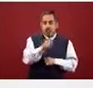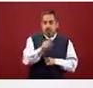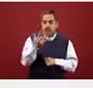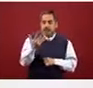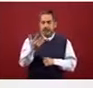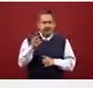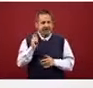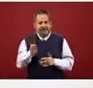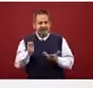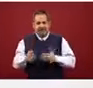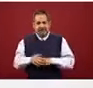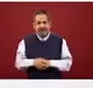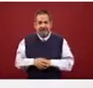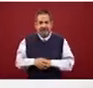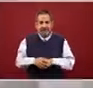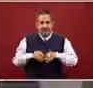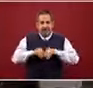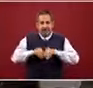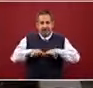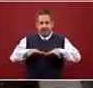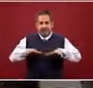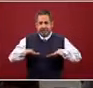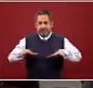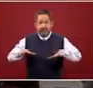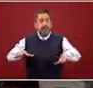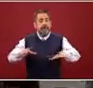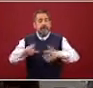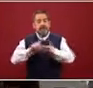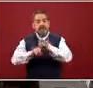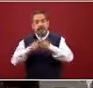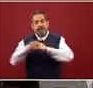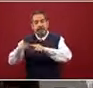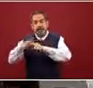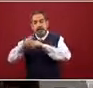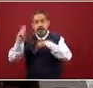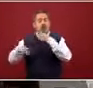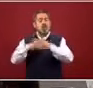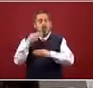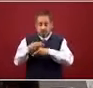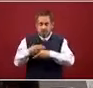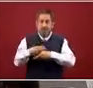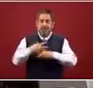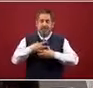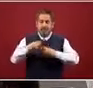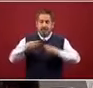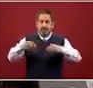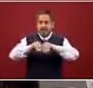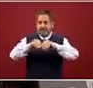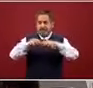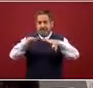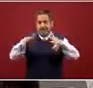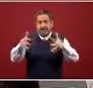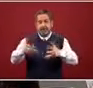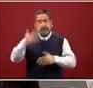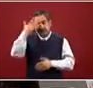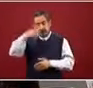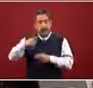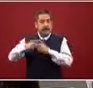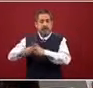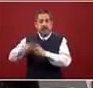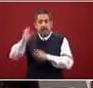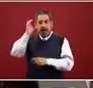quiere decir? La intensidad de la transmisión en las distintas regiones del mundo. Como bien sabemos, empezó en